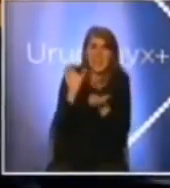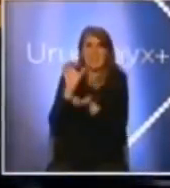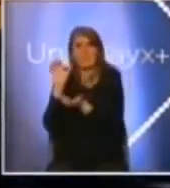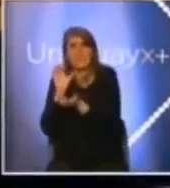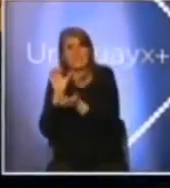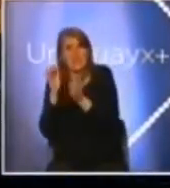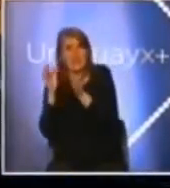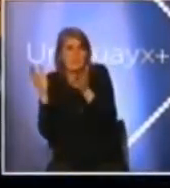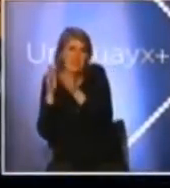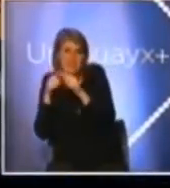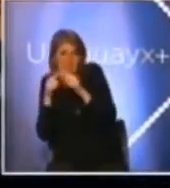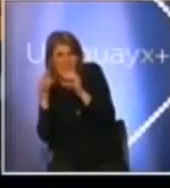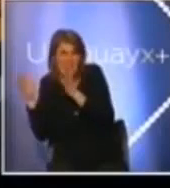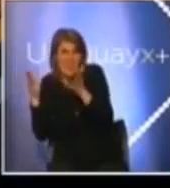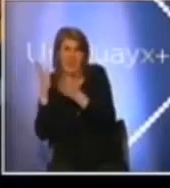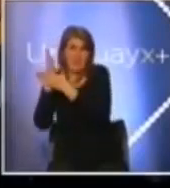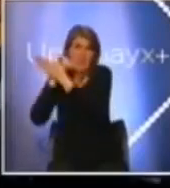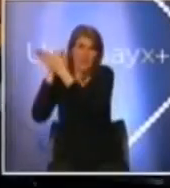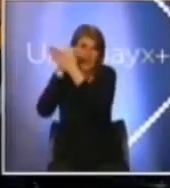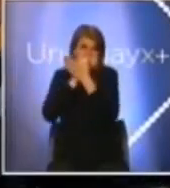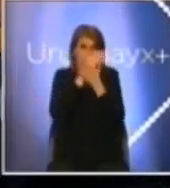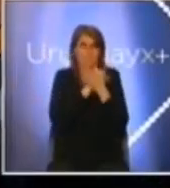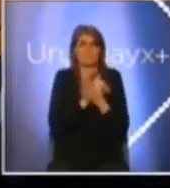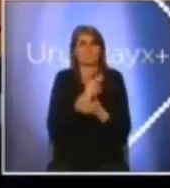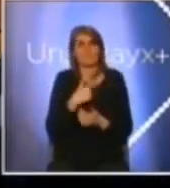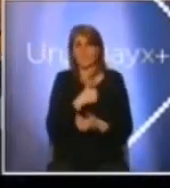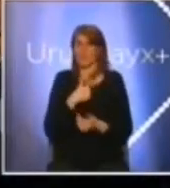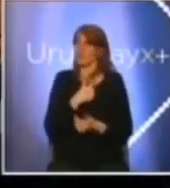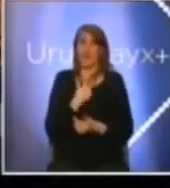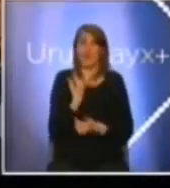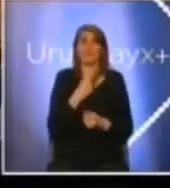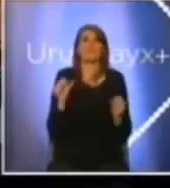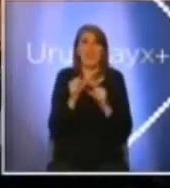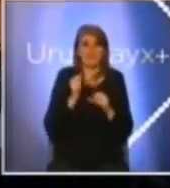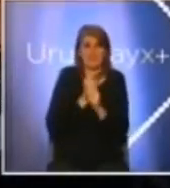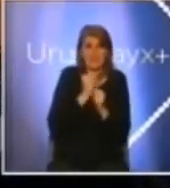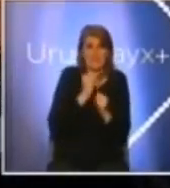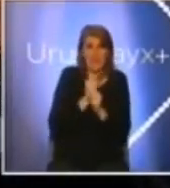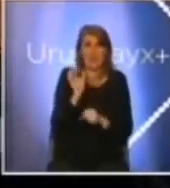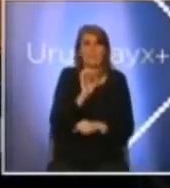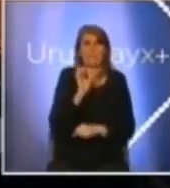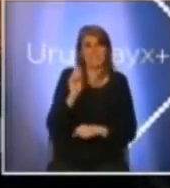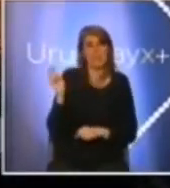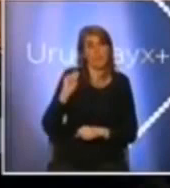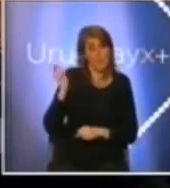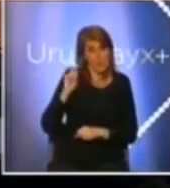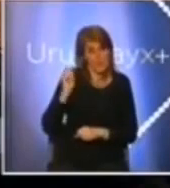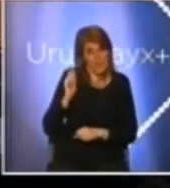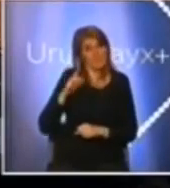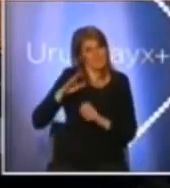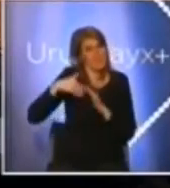de nuestro país. Potenciaremos el rol de las empresas públicas en el desarrollo nacional. Sobre este tema hablaré un poco